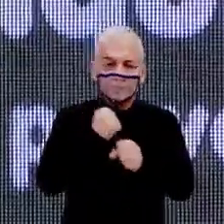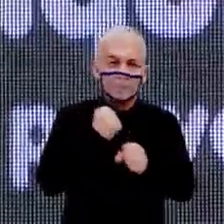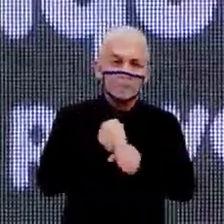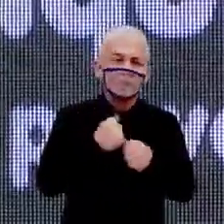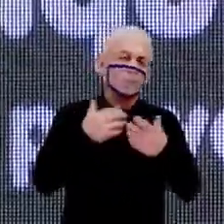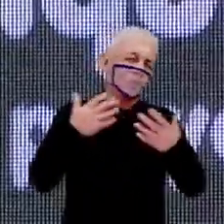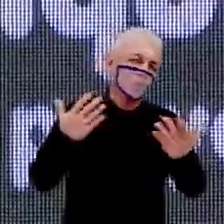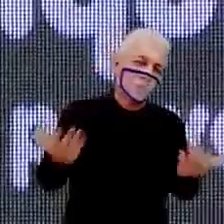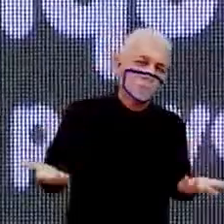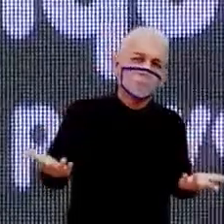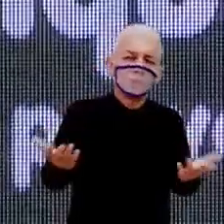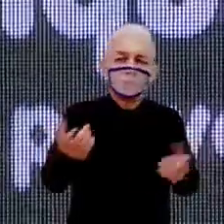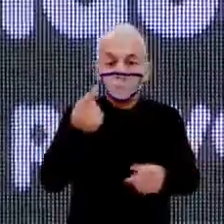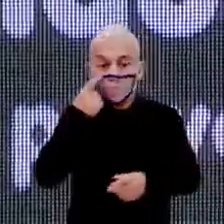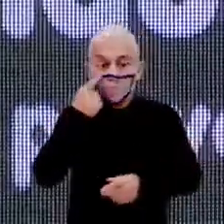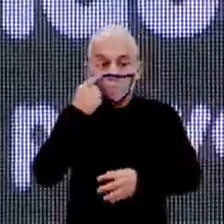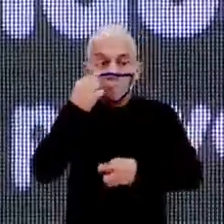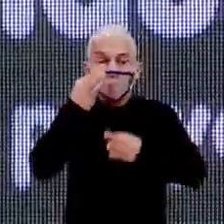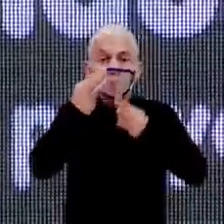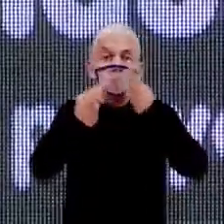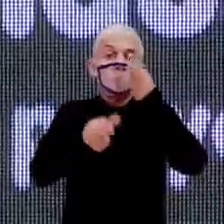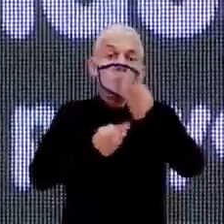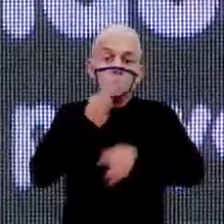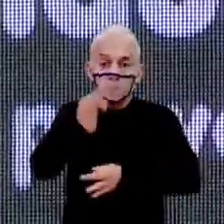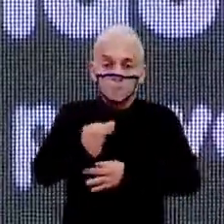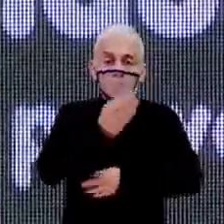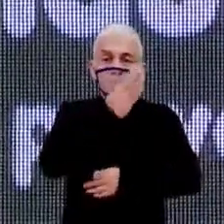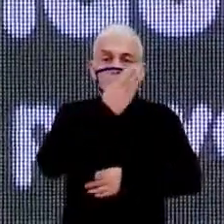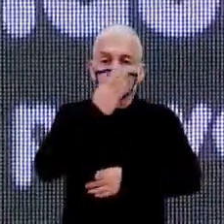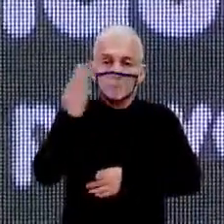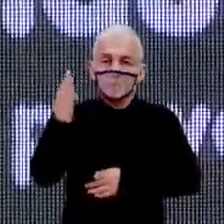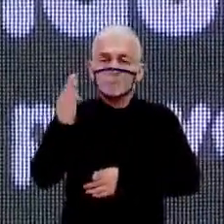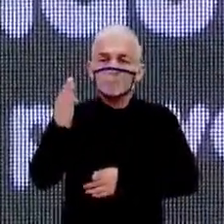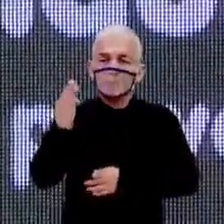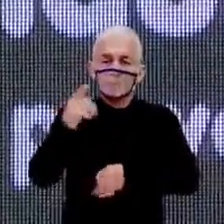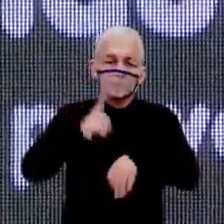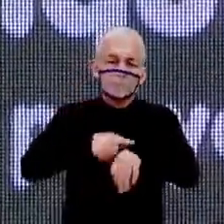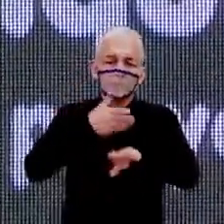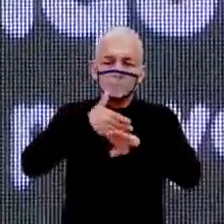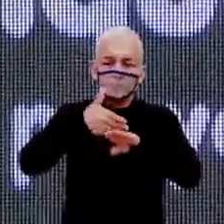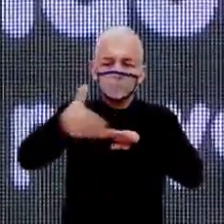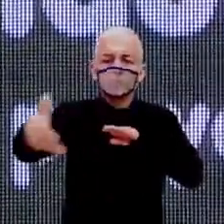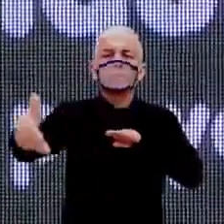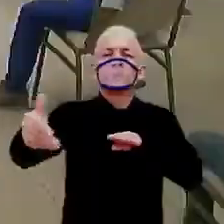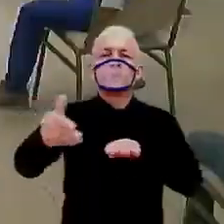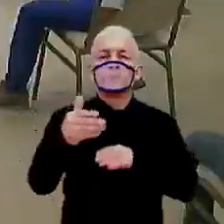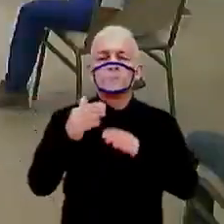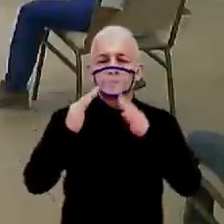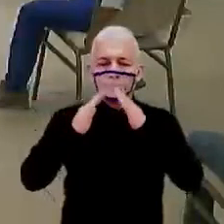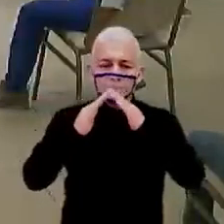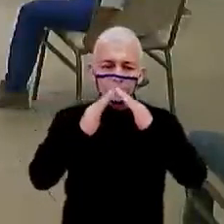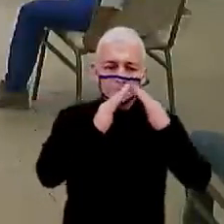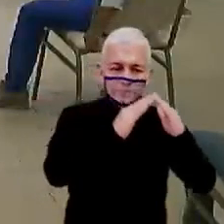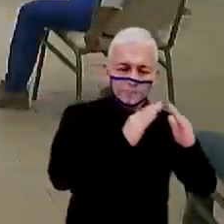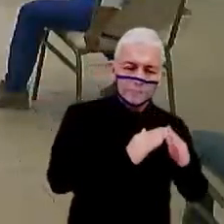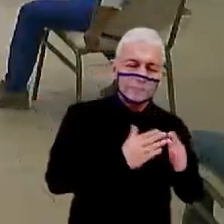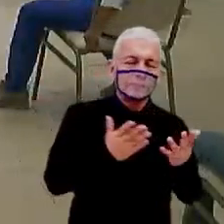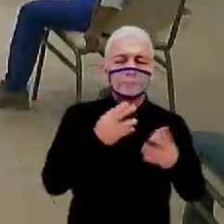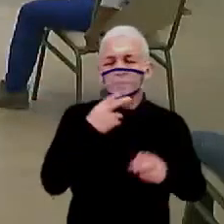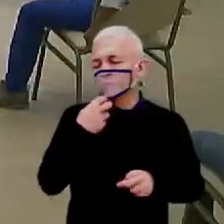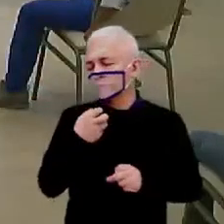la mejora y cuidado de Barranquilla para que pasáramos lo mejor posible un hecho sin